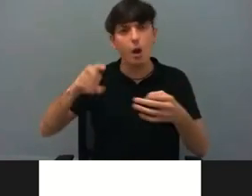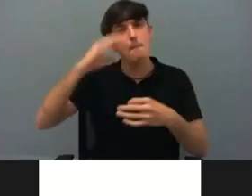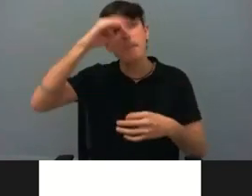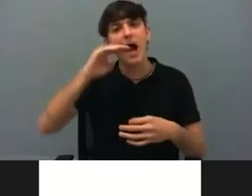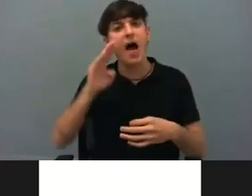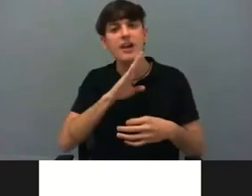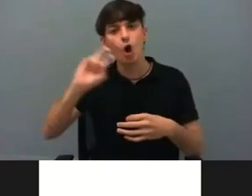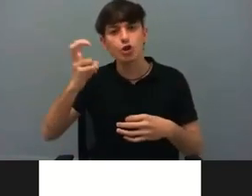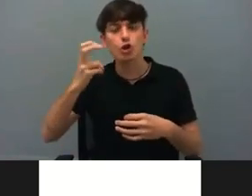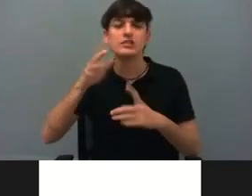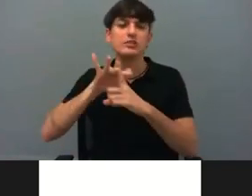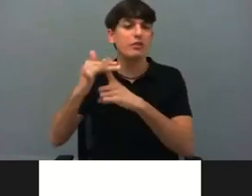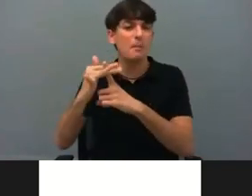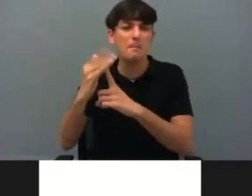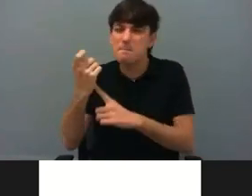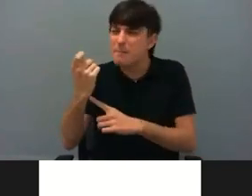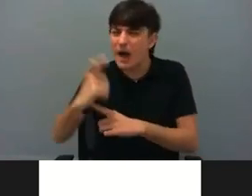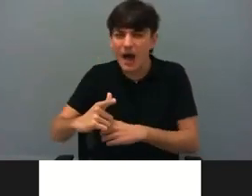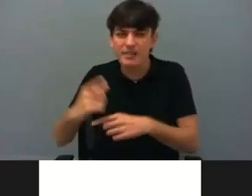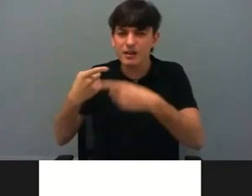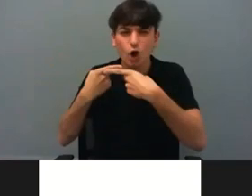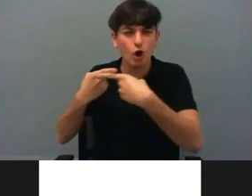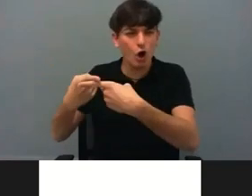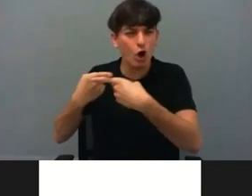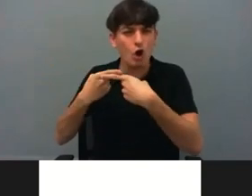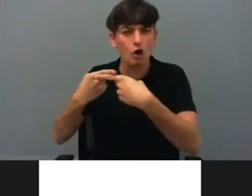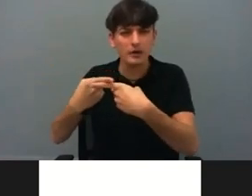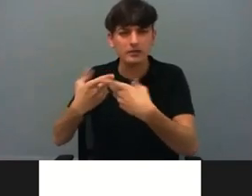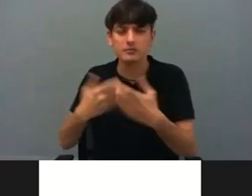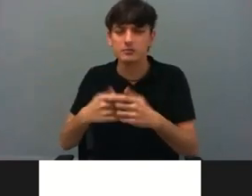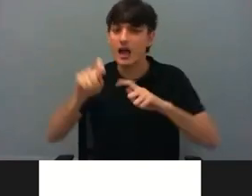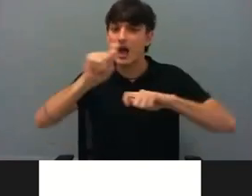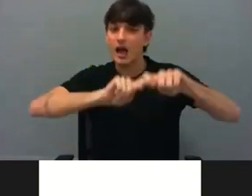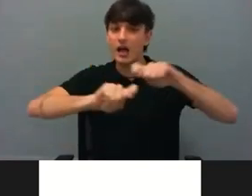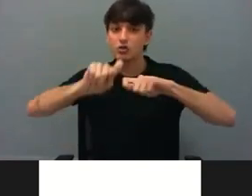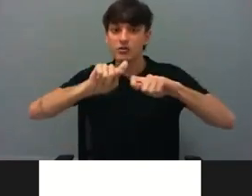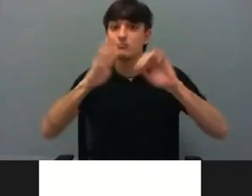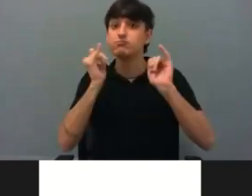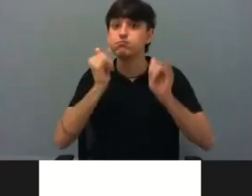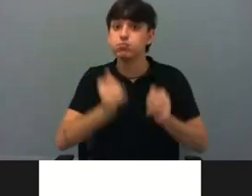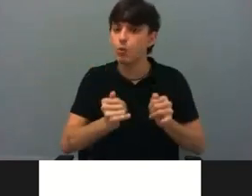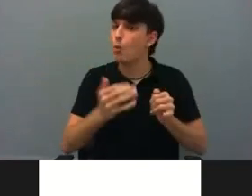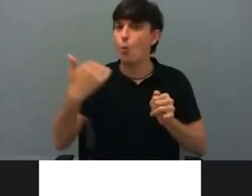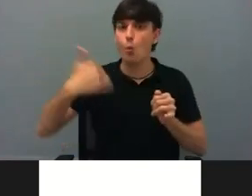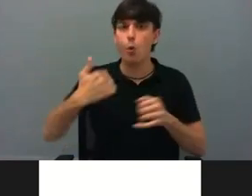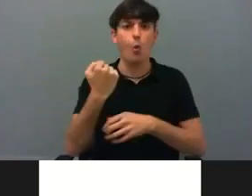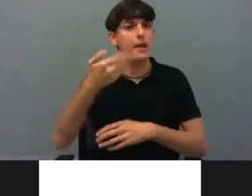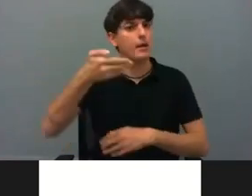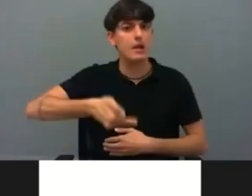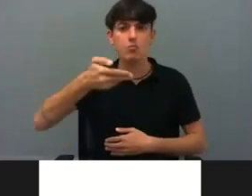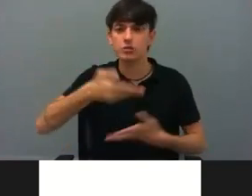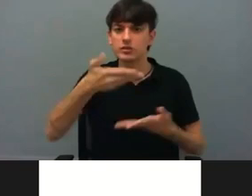situación o parecida. En nuestra vida la asociación ha sido un pilar fundamental, nos ha ayudado